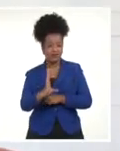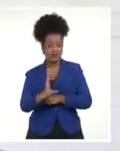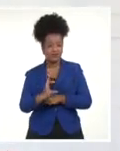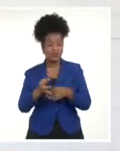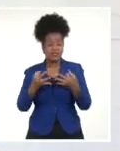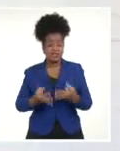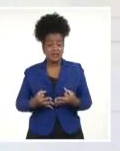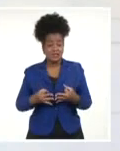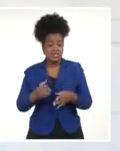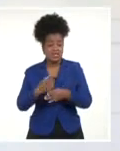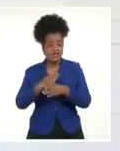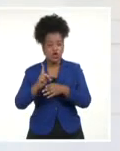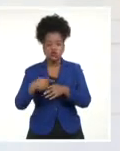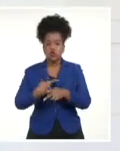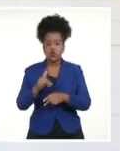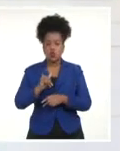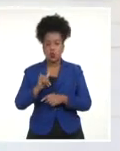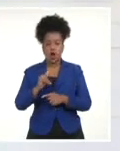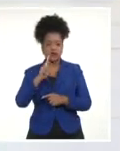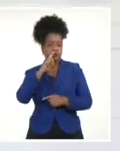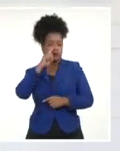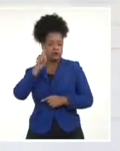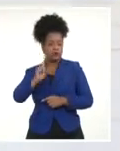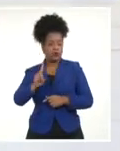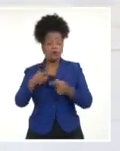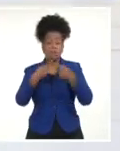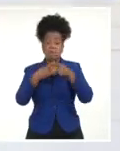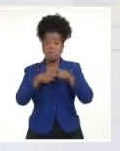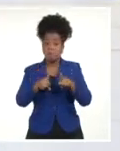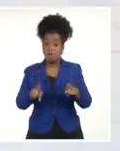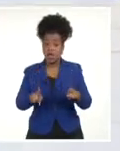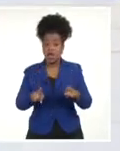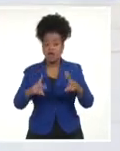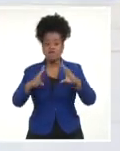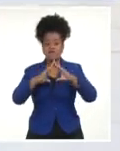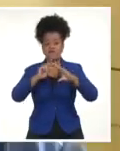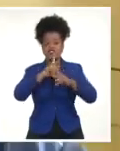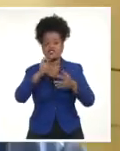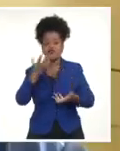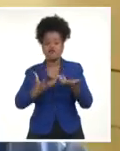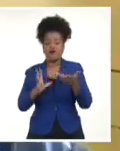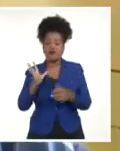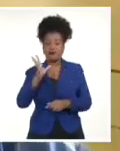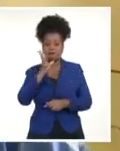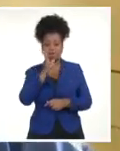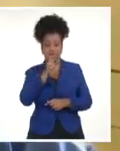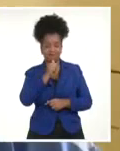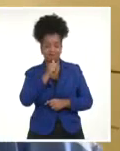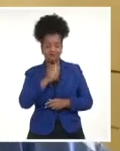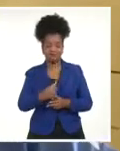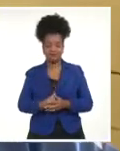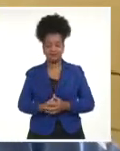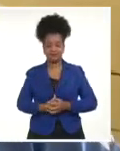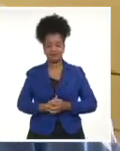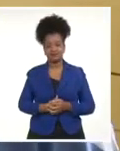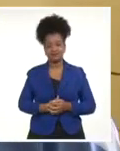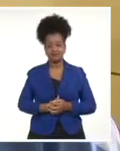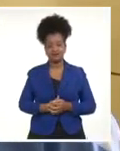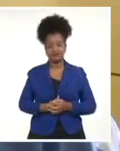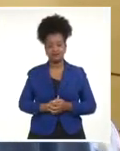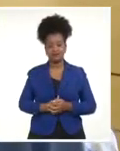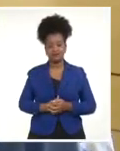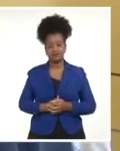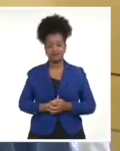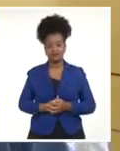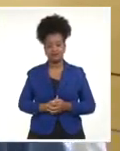seamos orgullosos, sino que somos privilegiados de vivir en esta ciudad maravillosa. Sin la participación de los museos, no es posible